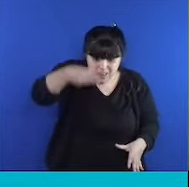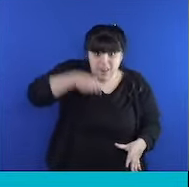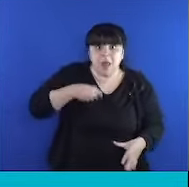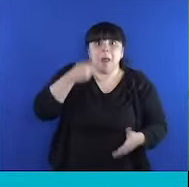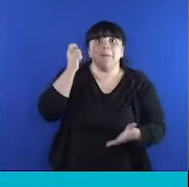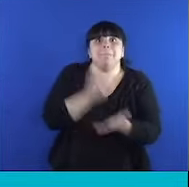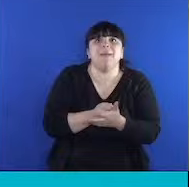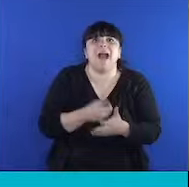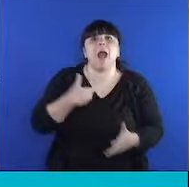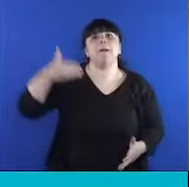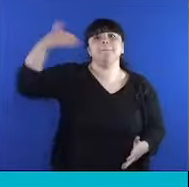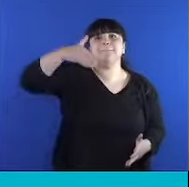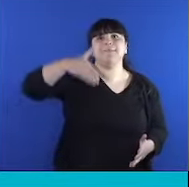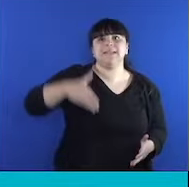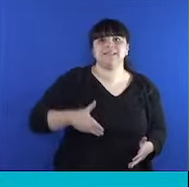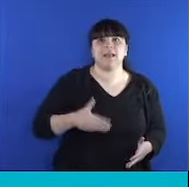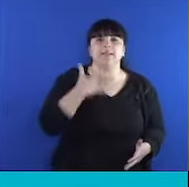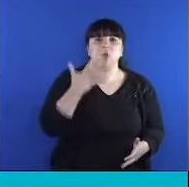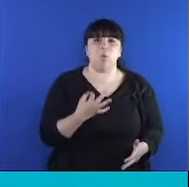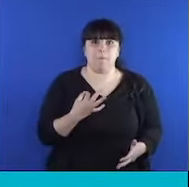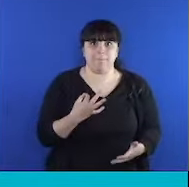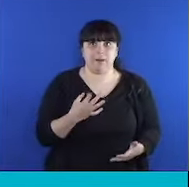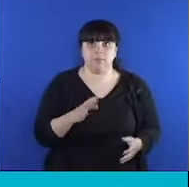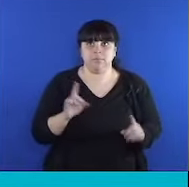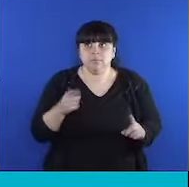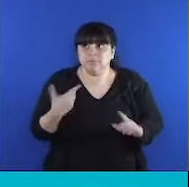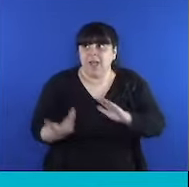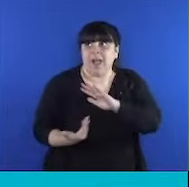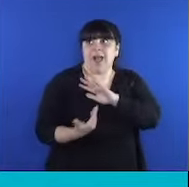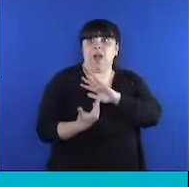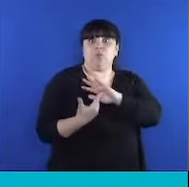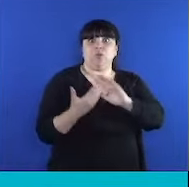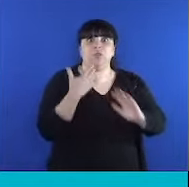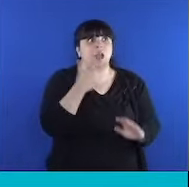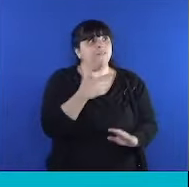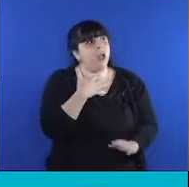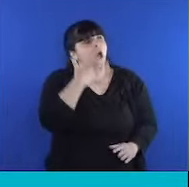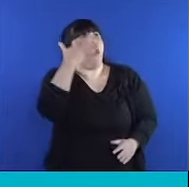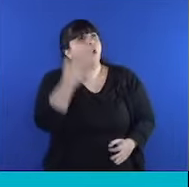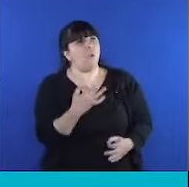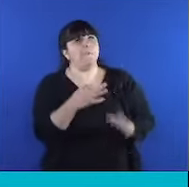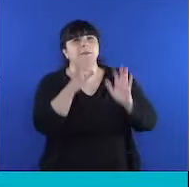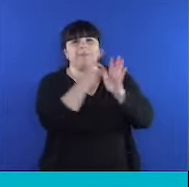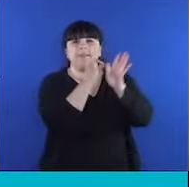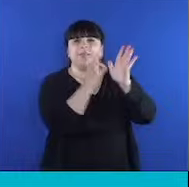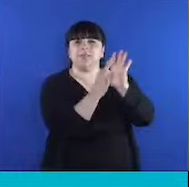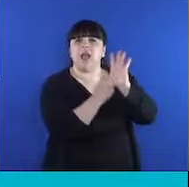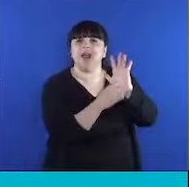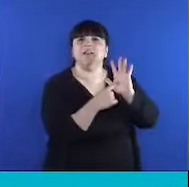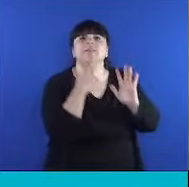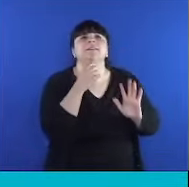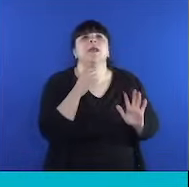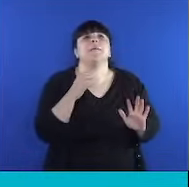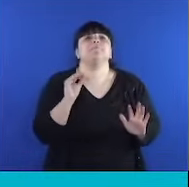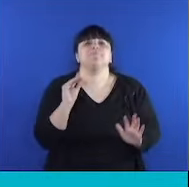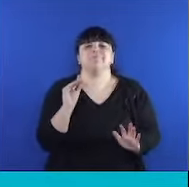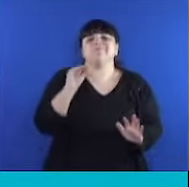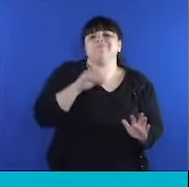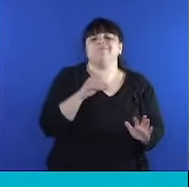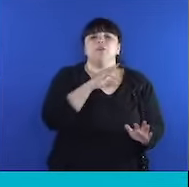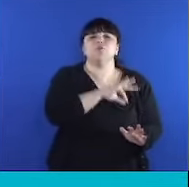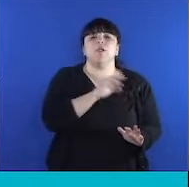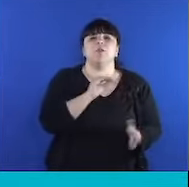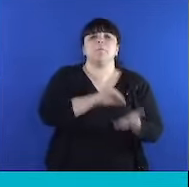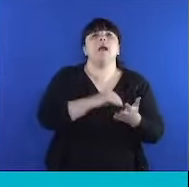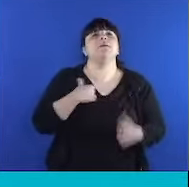presentismo de parte del hospital. O sea que las autoridades del hospital decían que estaban cumpliendo al detalle, que tenían un plus salarial por